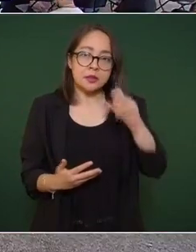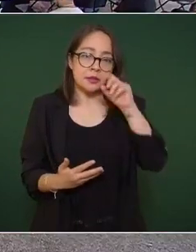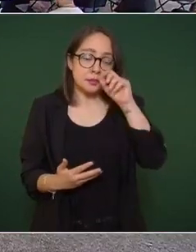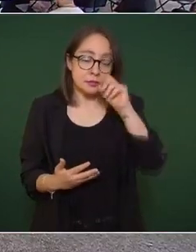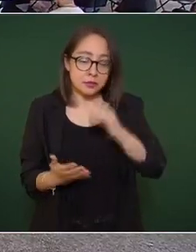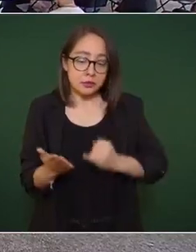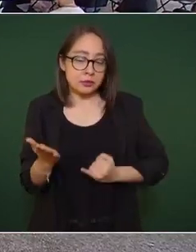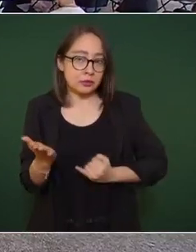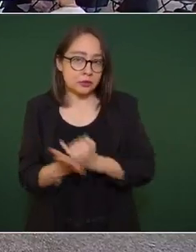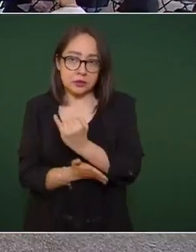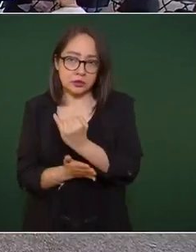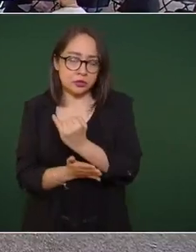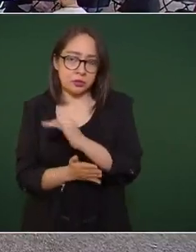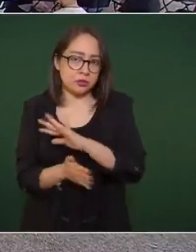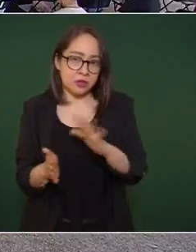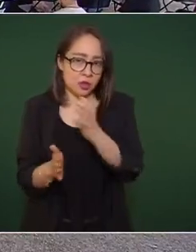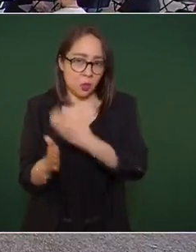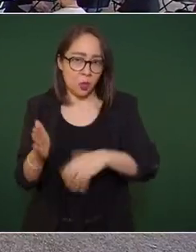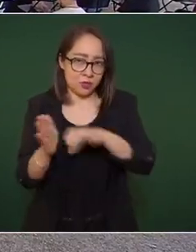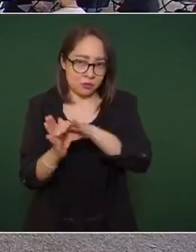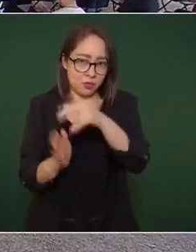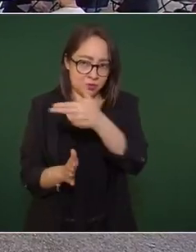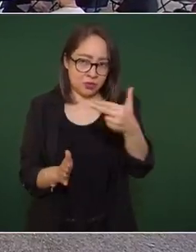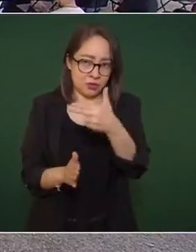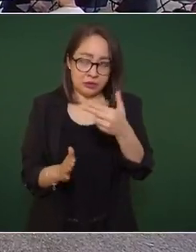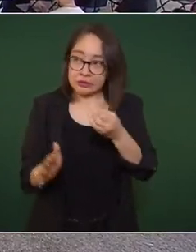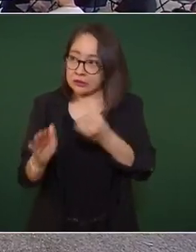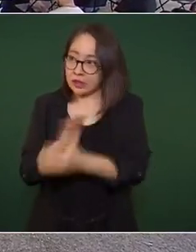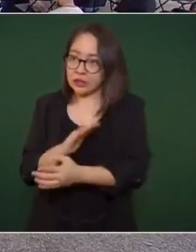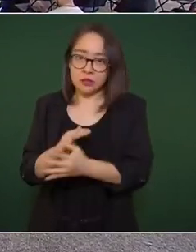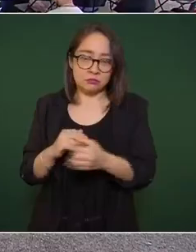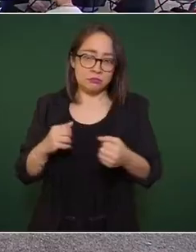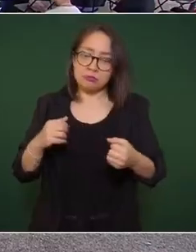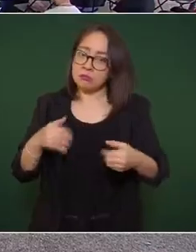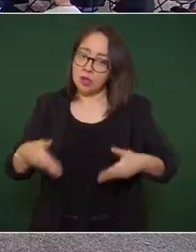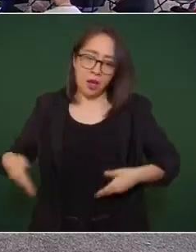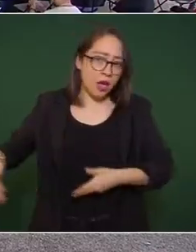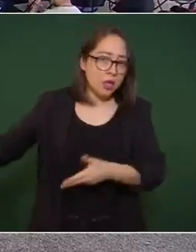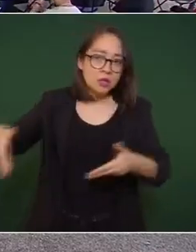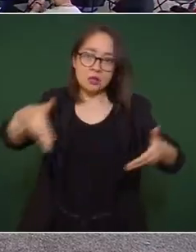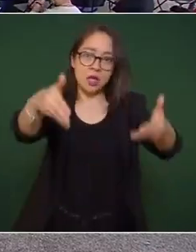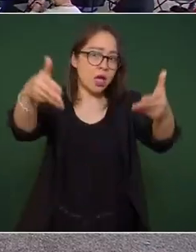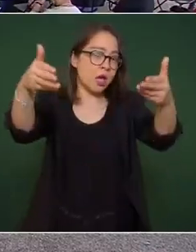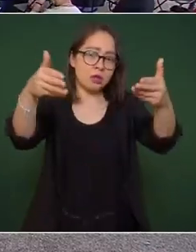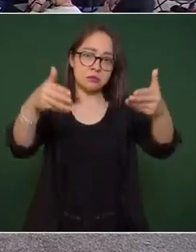salir de la habitación, del cuarto, e irnos por carretera.